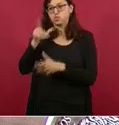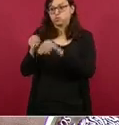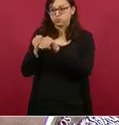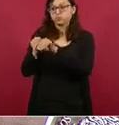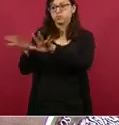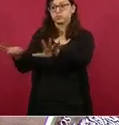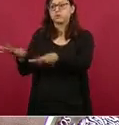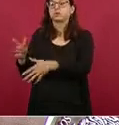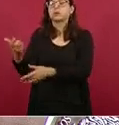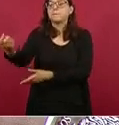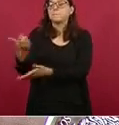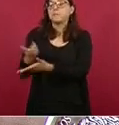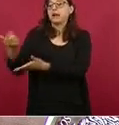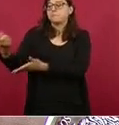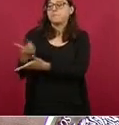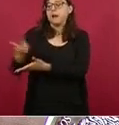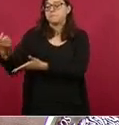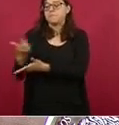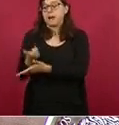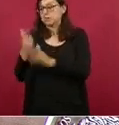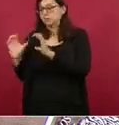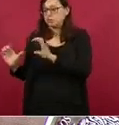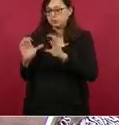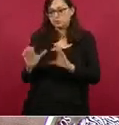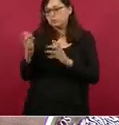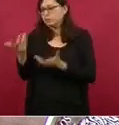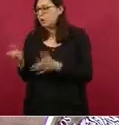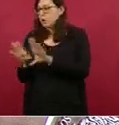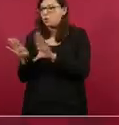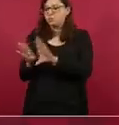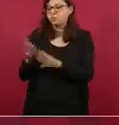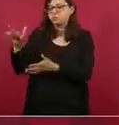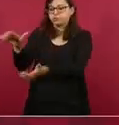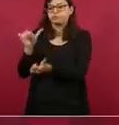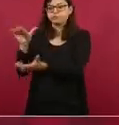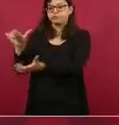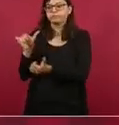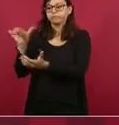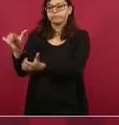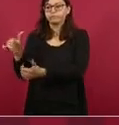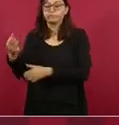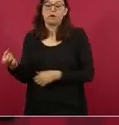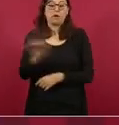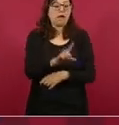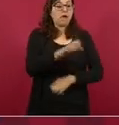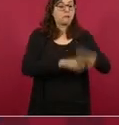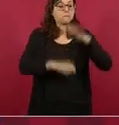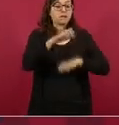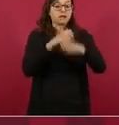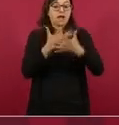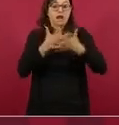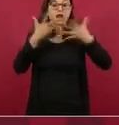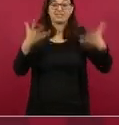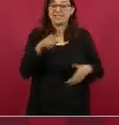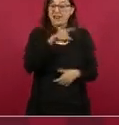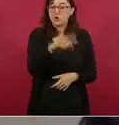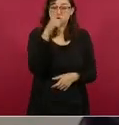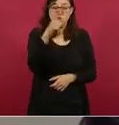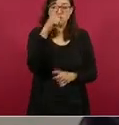Y los grandes consumidores de energía en un régimen especial de